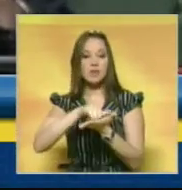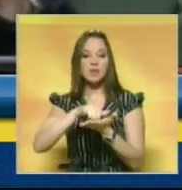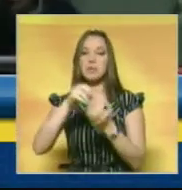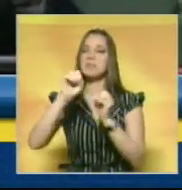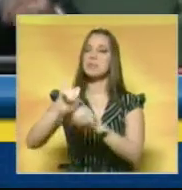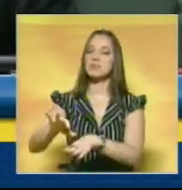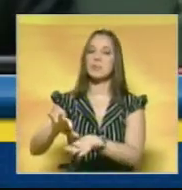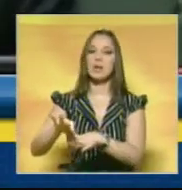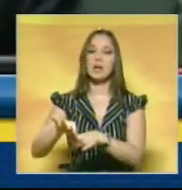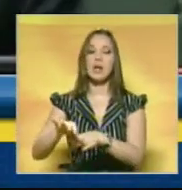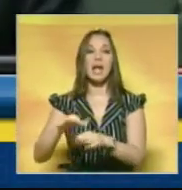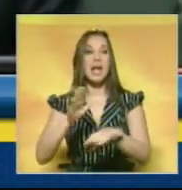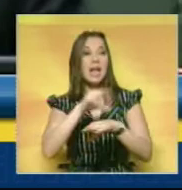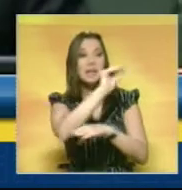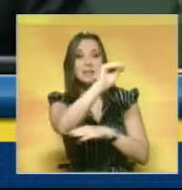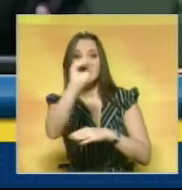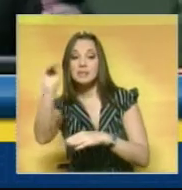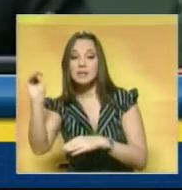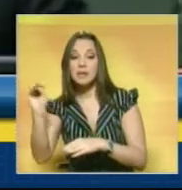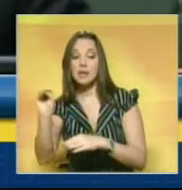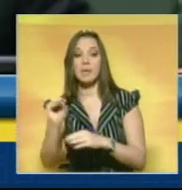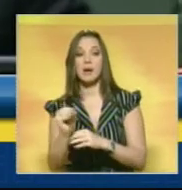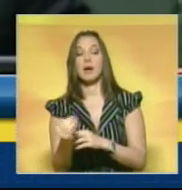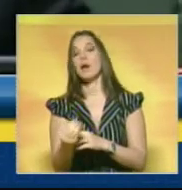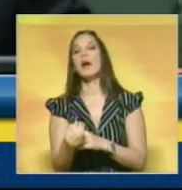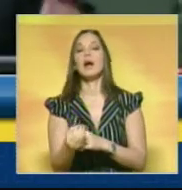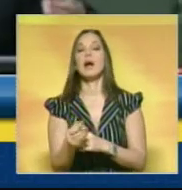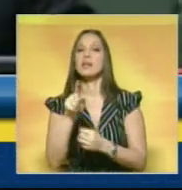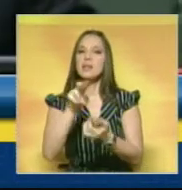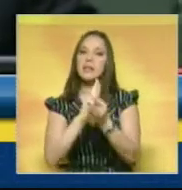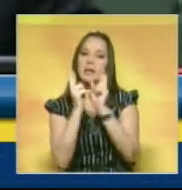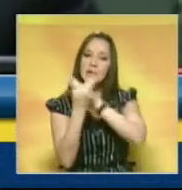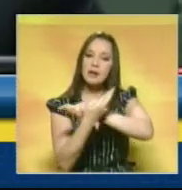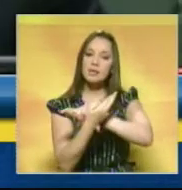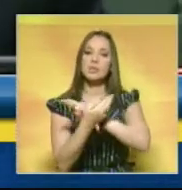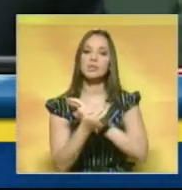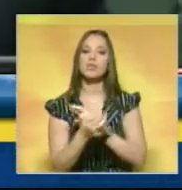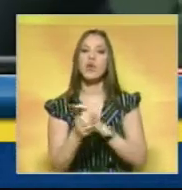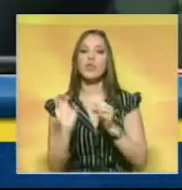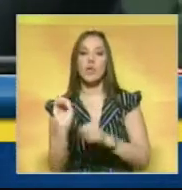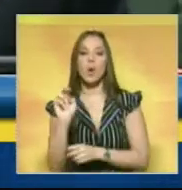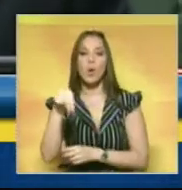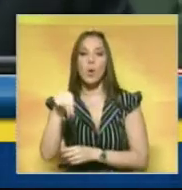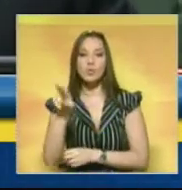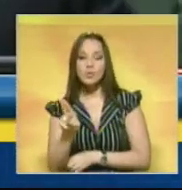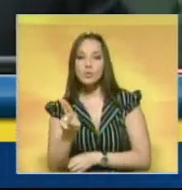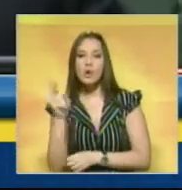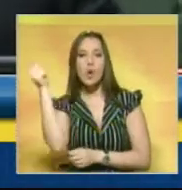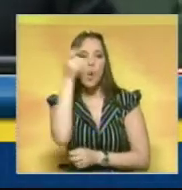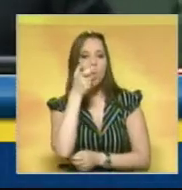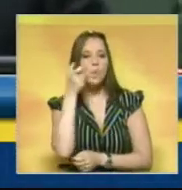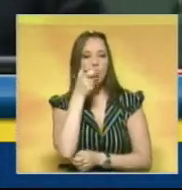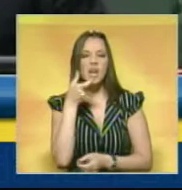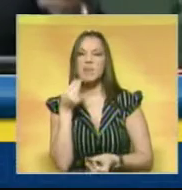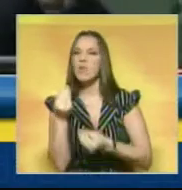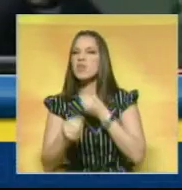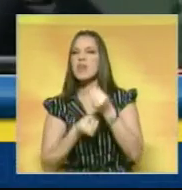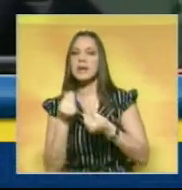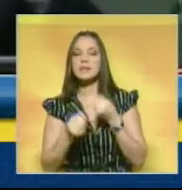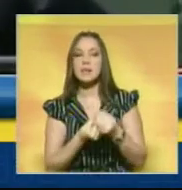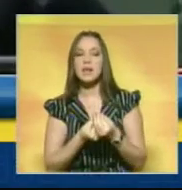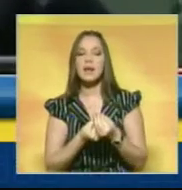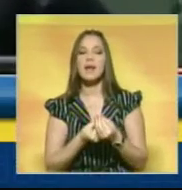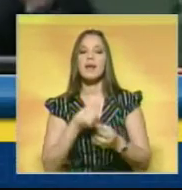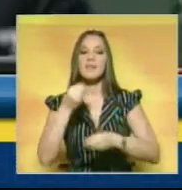el clamor general de ir a una refundación de la Organización de Naciones Unidas. Busquemos los caminos, busquemos construir